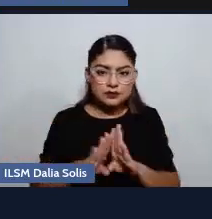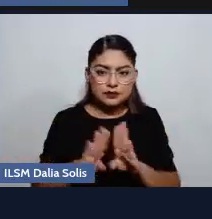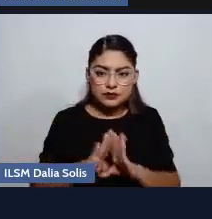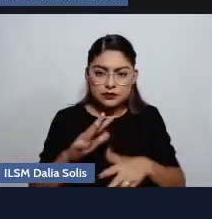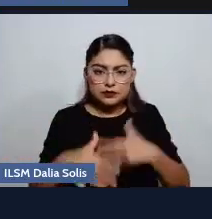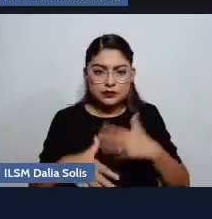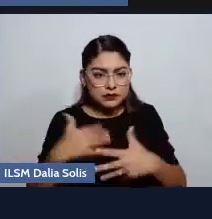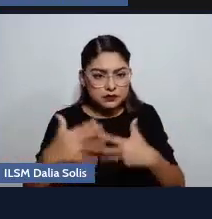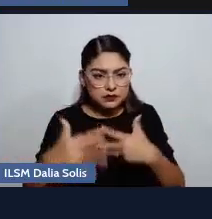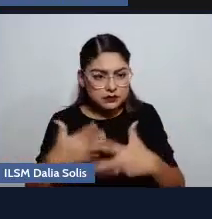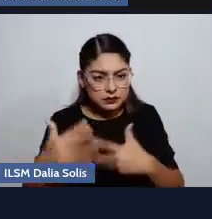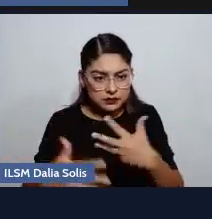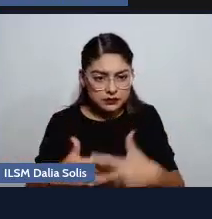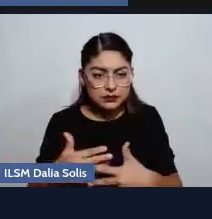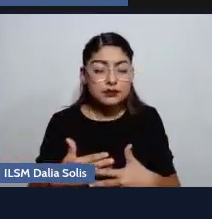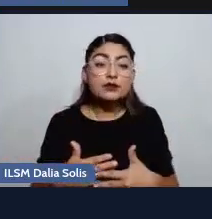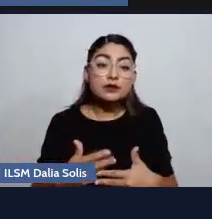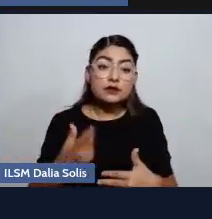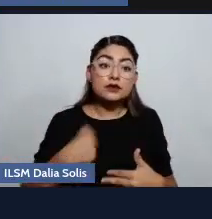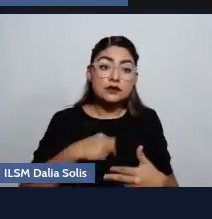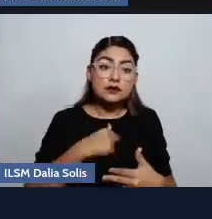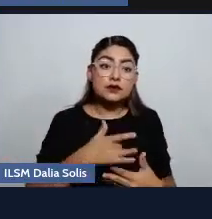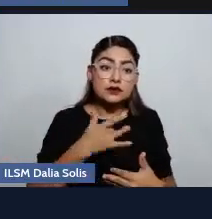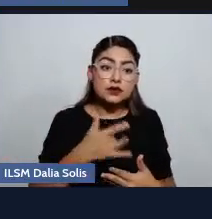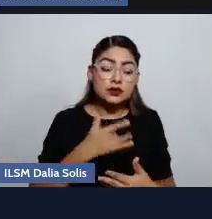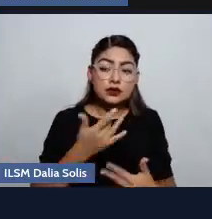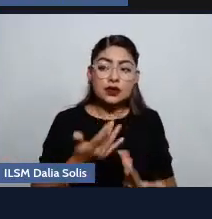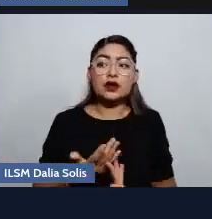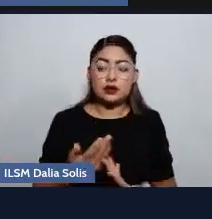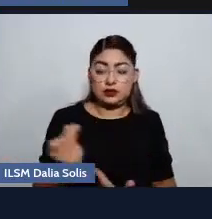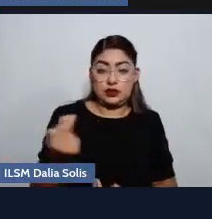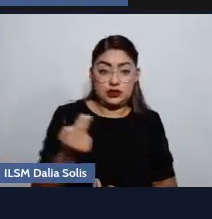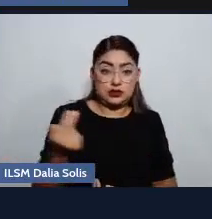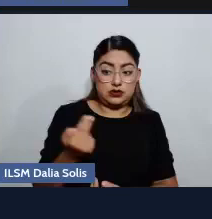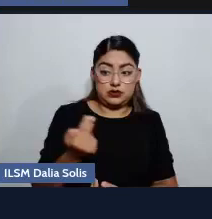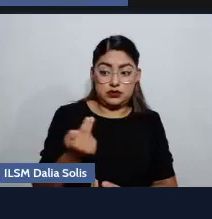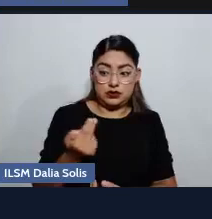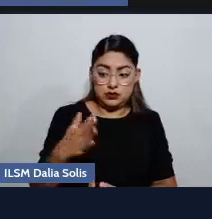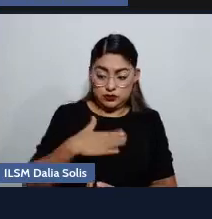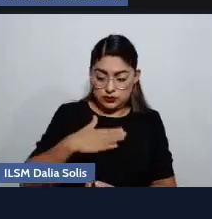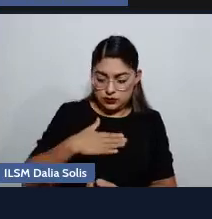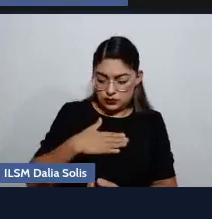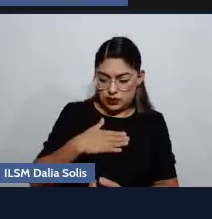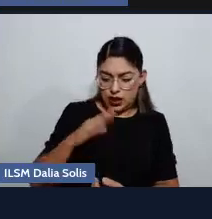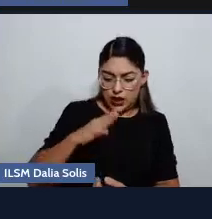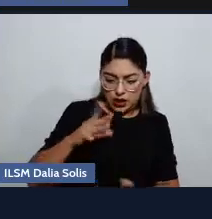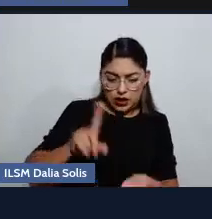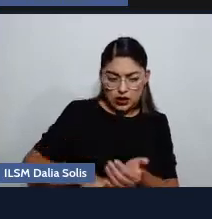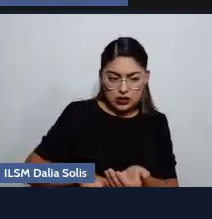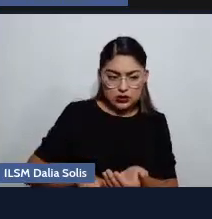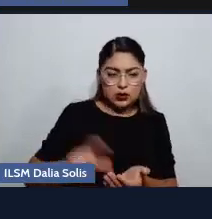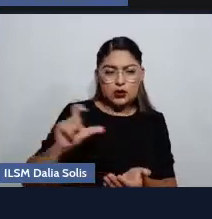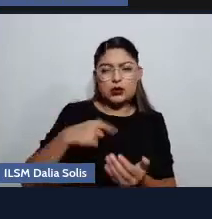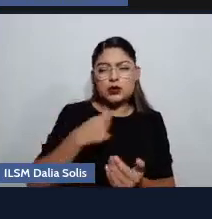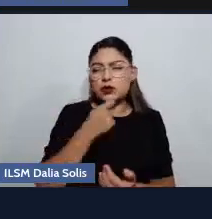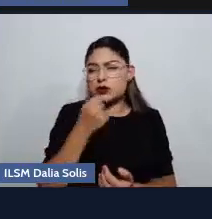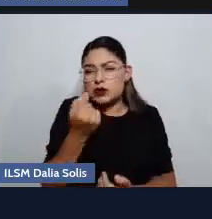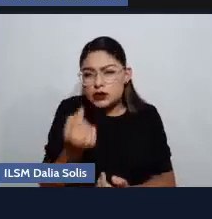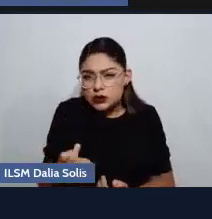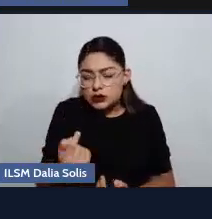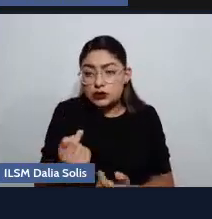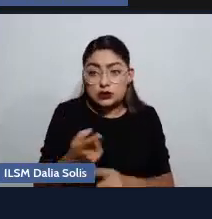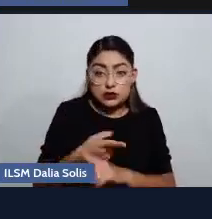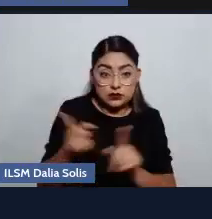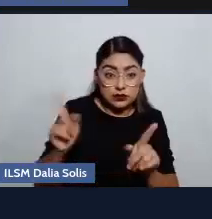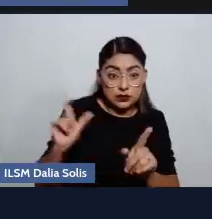es considerar que no son las mismas necesidades que tienes tú cuando eres un niñito, cuando estás viviendo